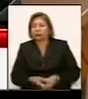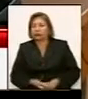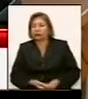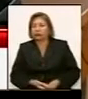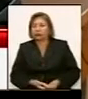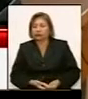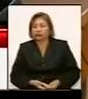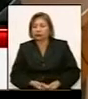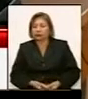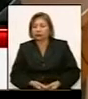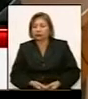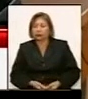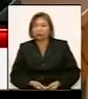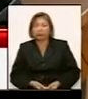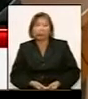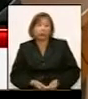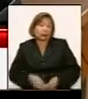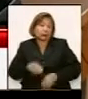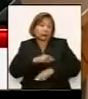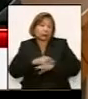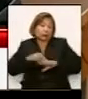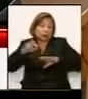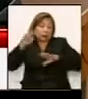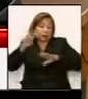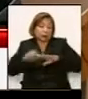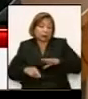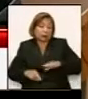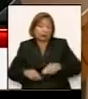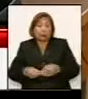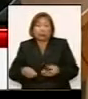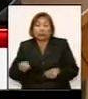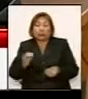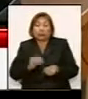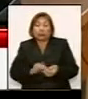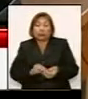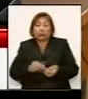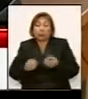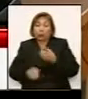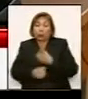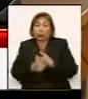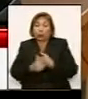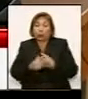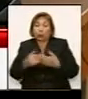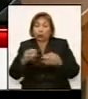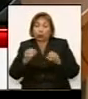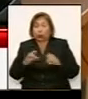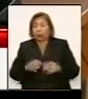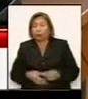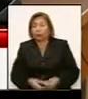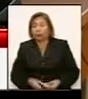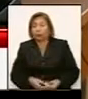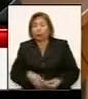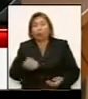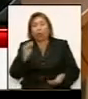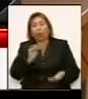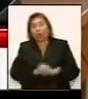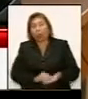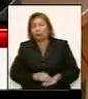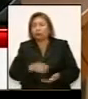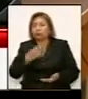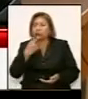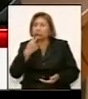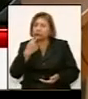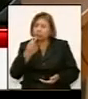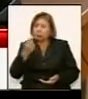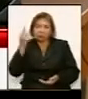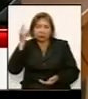dónde estuvo algo profesional y también aumenta el riesgo de otros tipos de violencia y otra vez vuelvo a recalcar que hay que